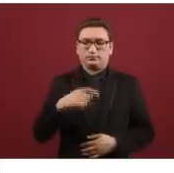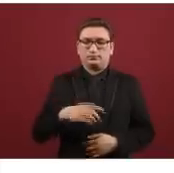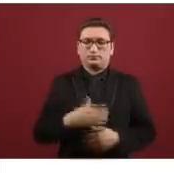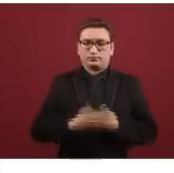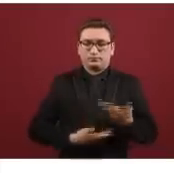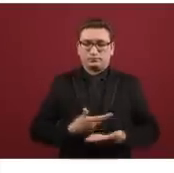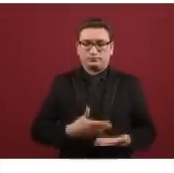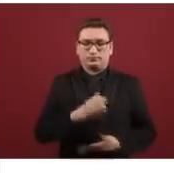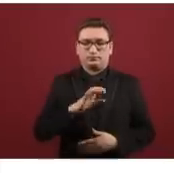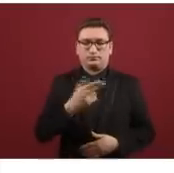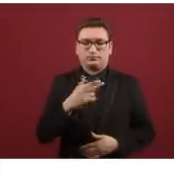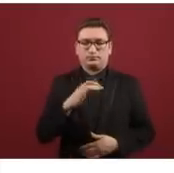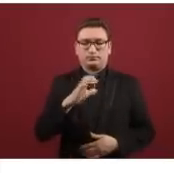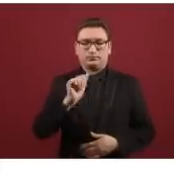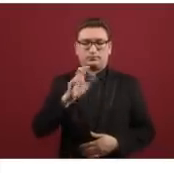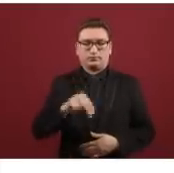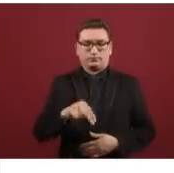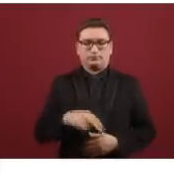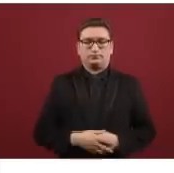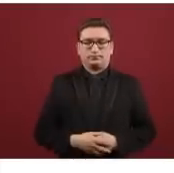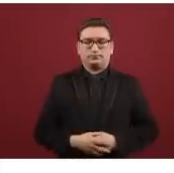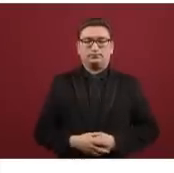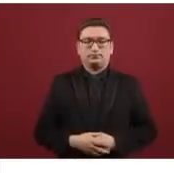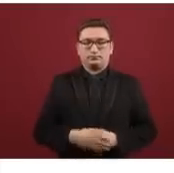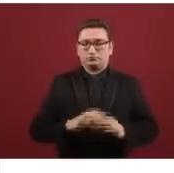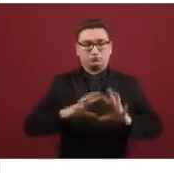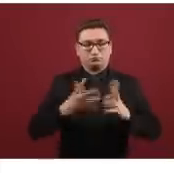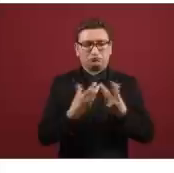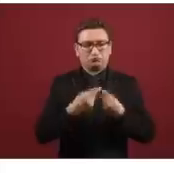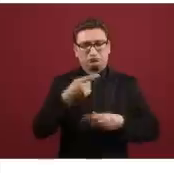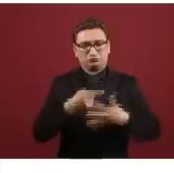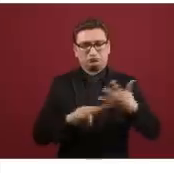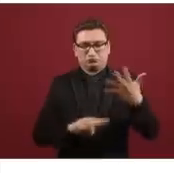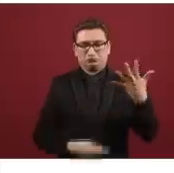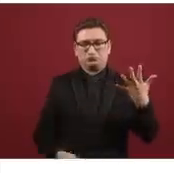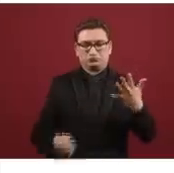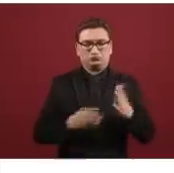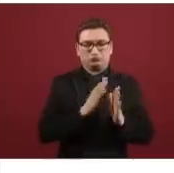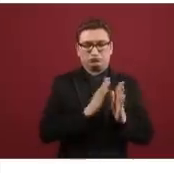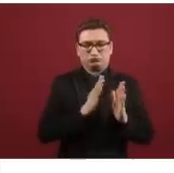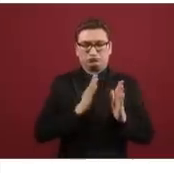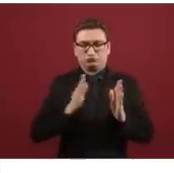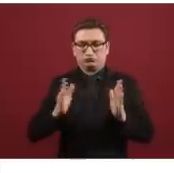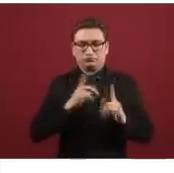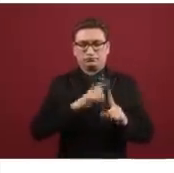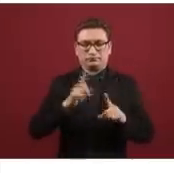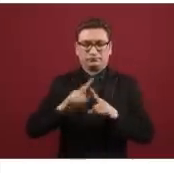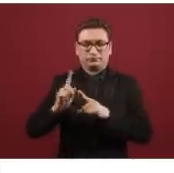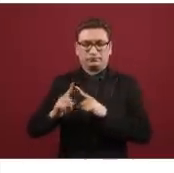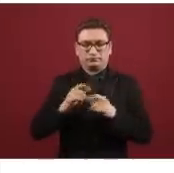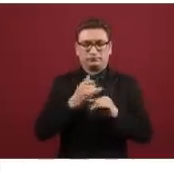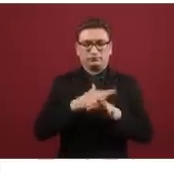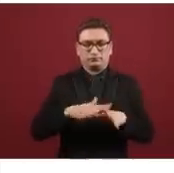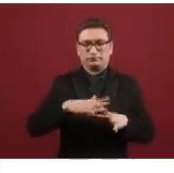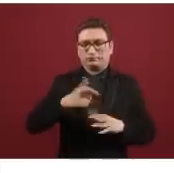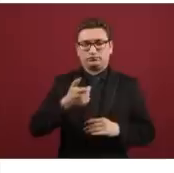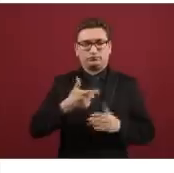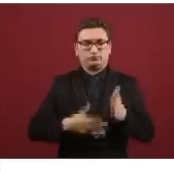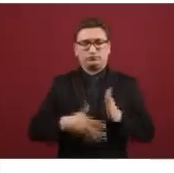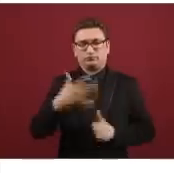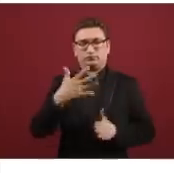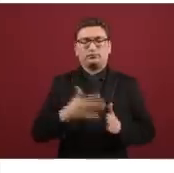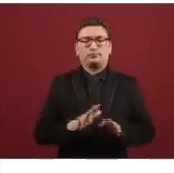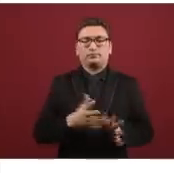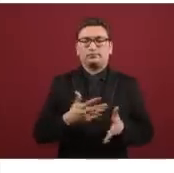SADCB. Y si lo vemos ya en forma conjunta por marcas, tenemos que los precios en promedio